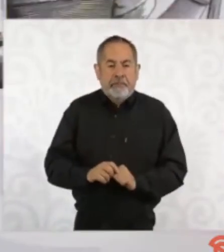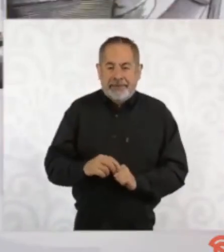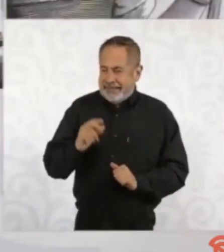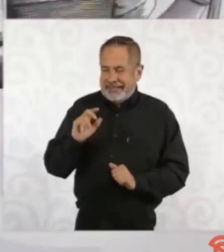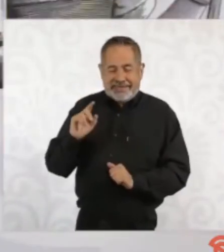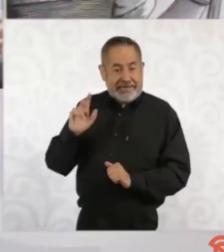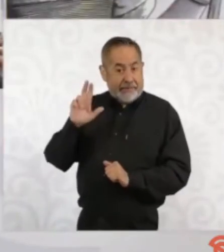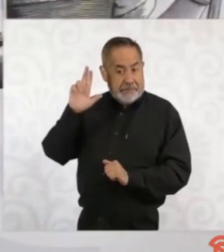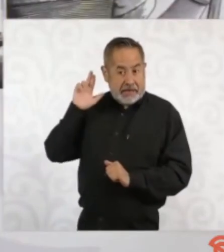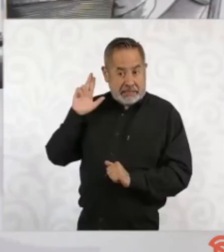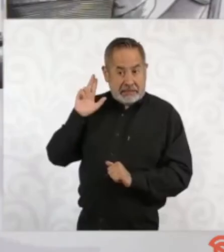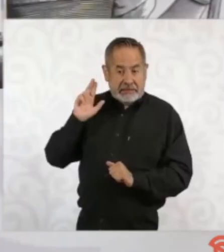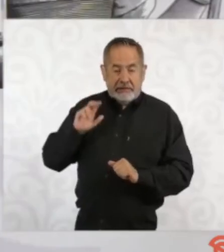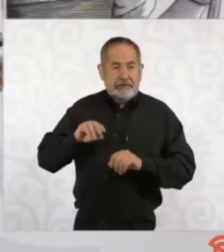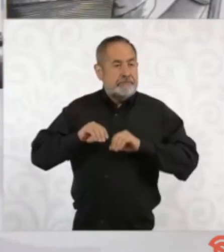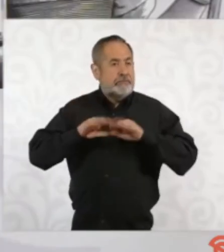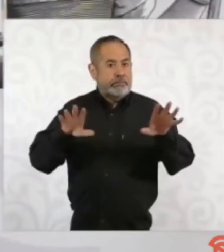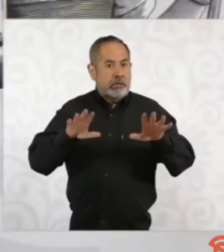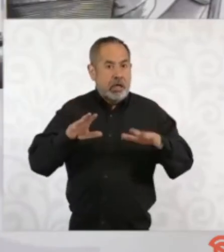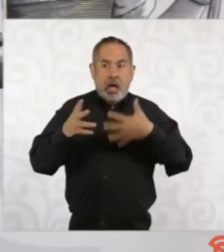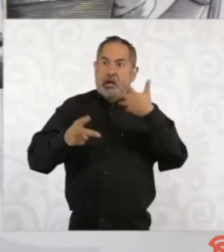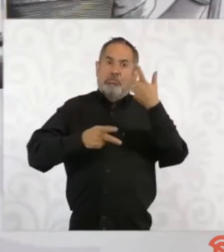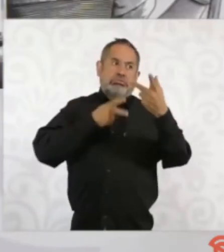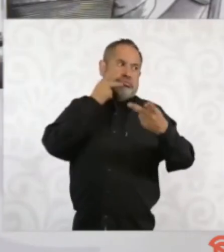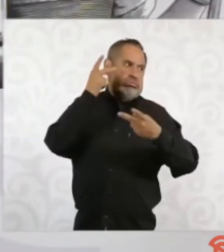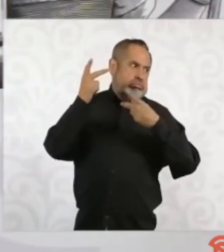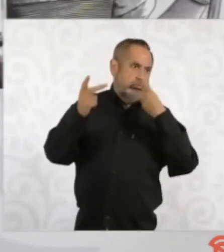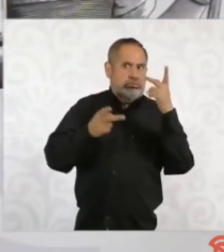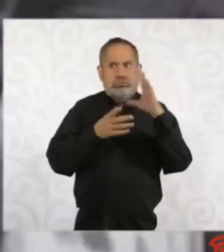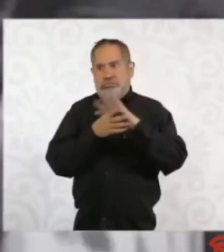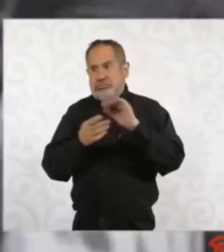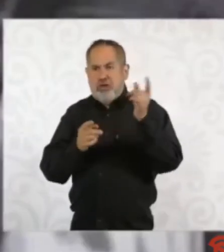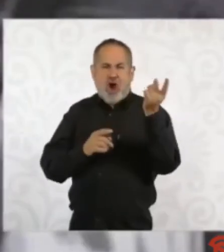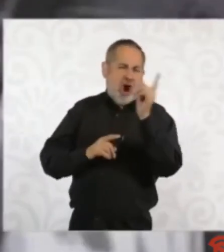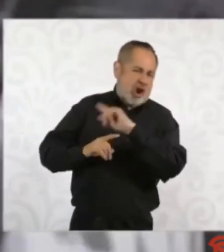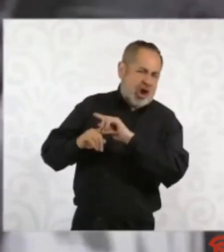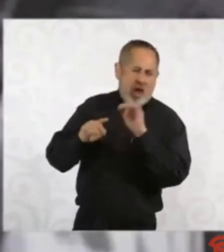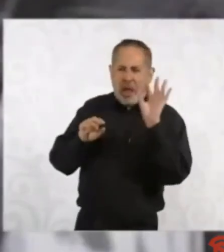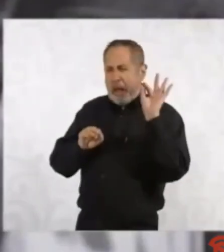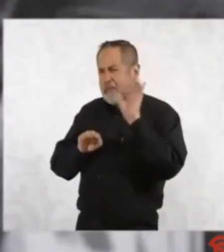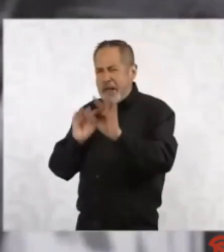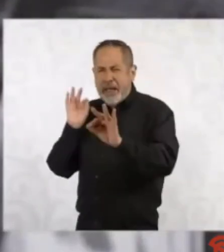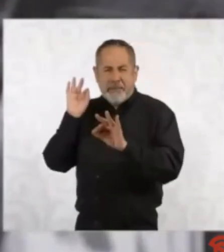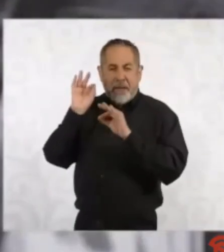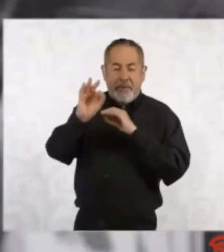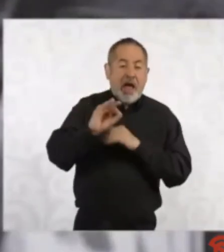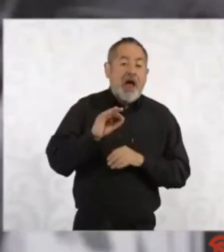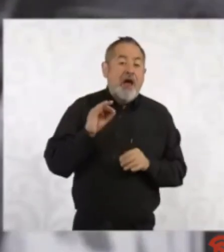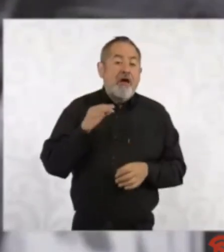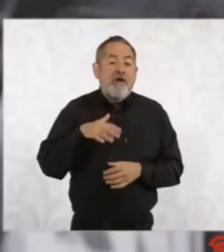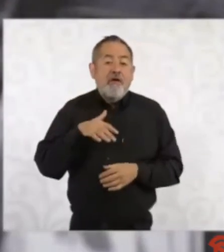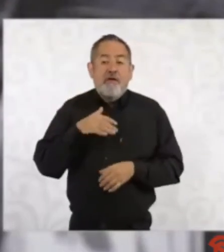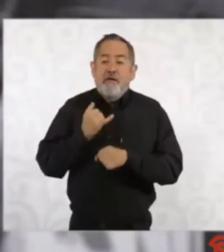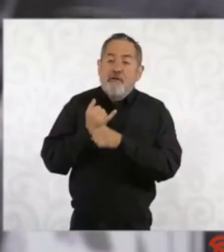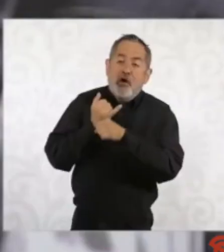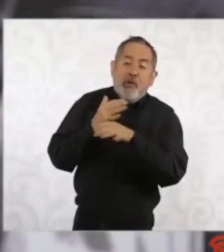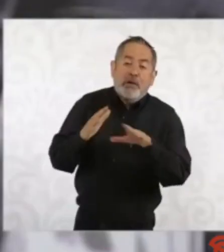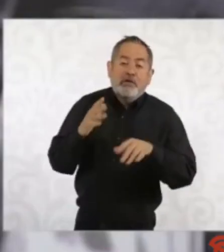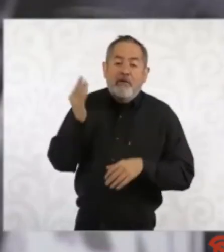ese martes, se desató una campaña de desinformación, y hay que decirlo así claramente,